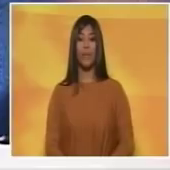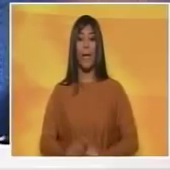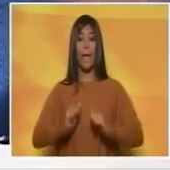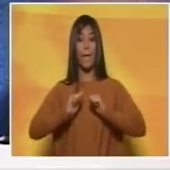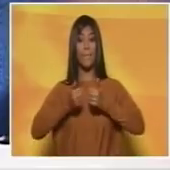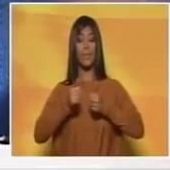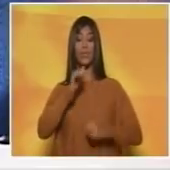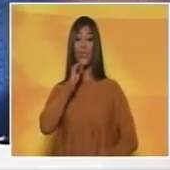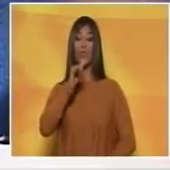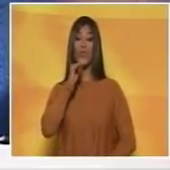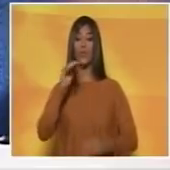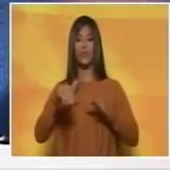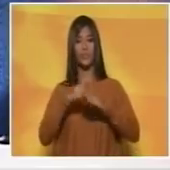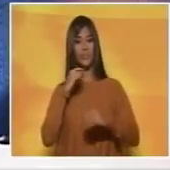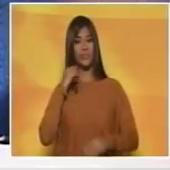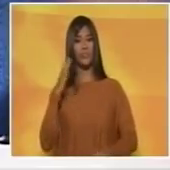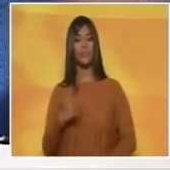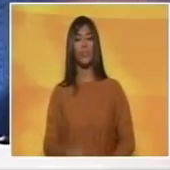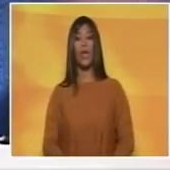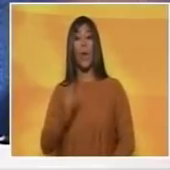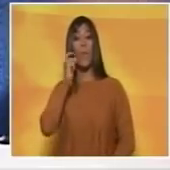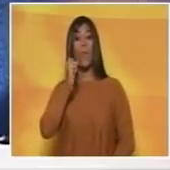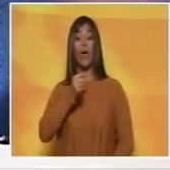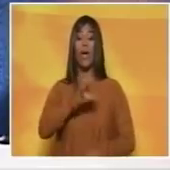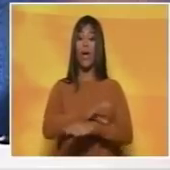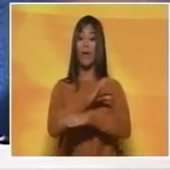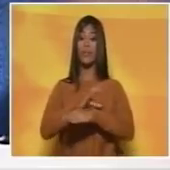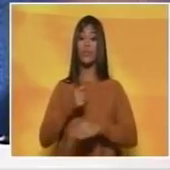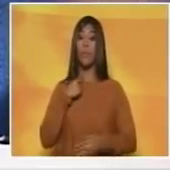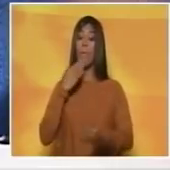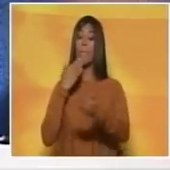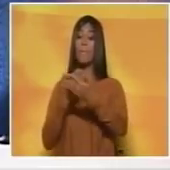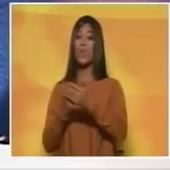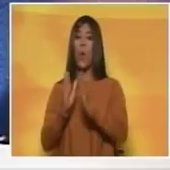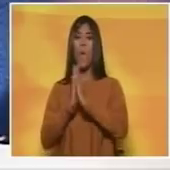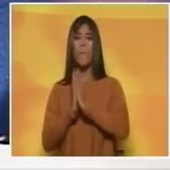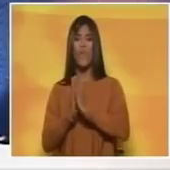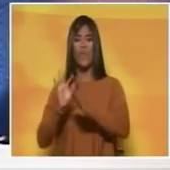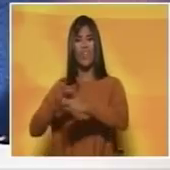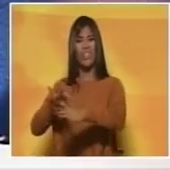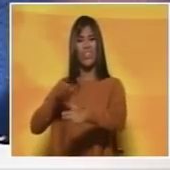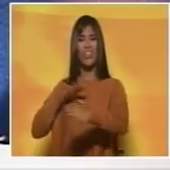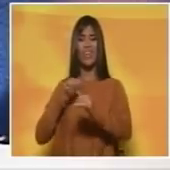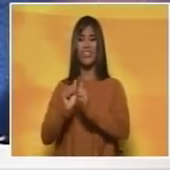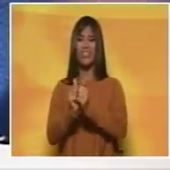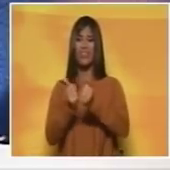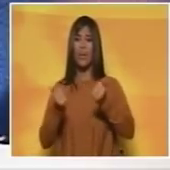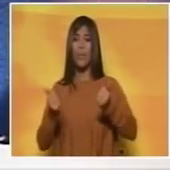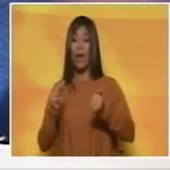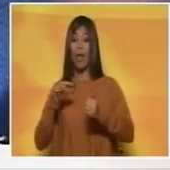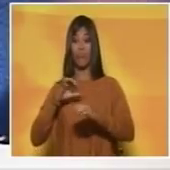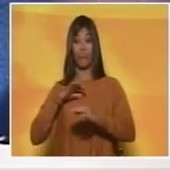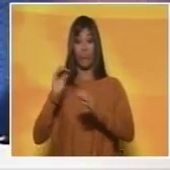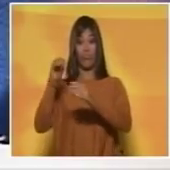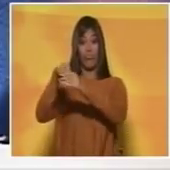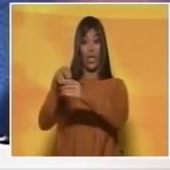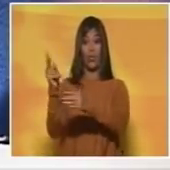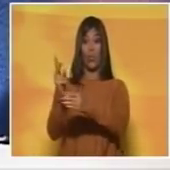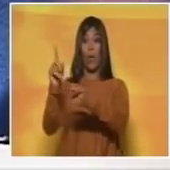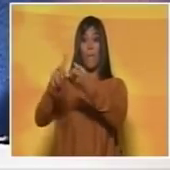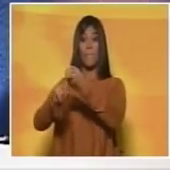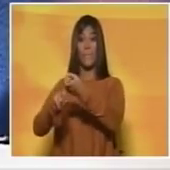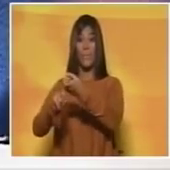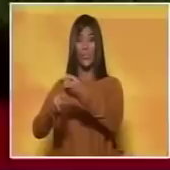Comenzamos con las noticias del entretenimiento con Lady Gaga. La cantante exigió que la dejaran al margen de la separación de Bradley Cooper con Irina